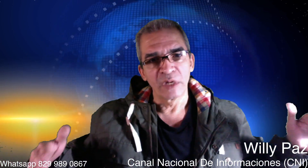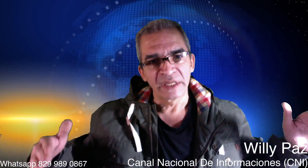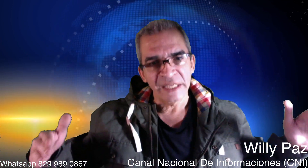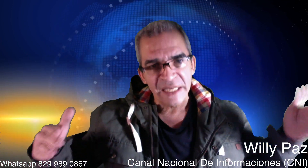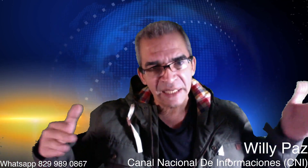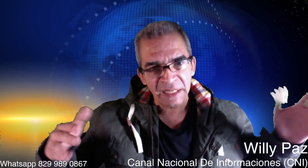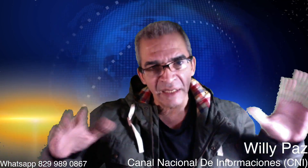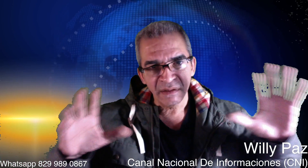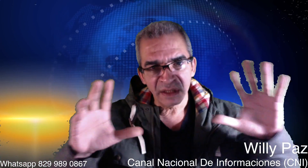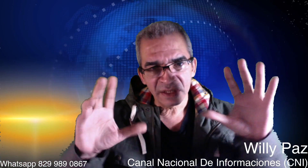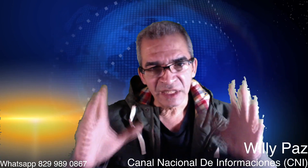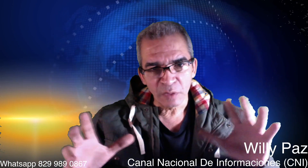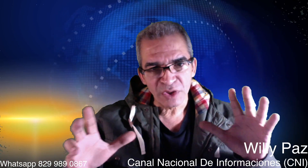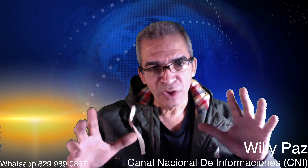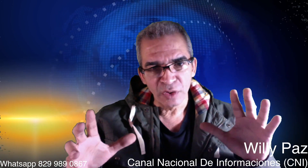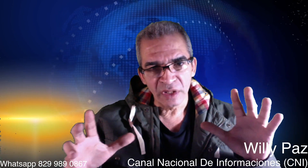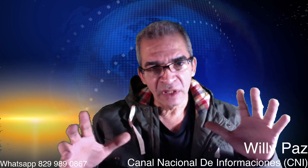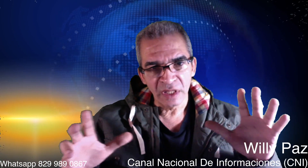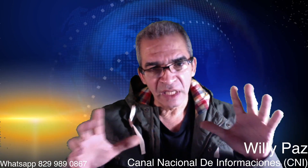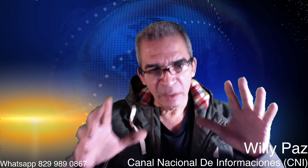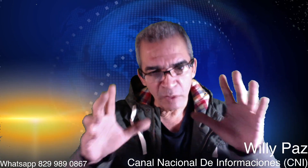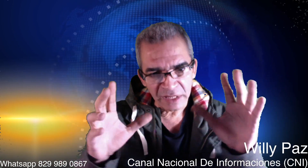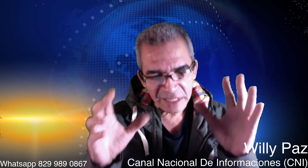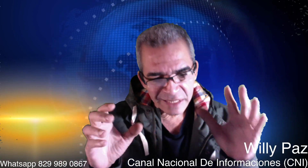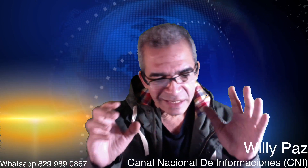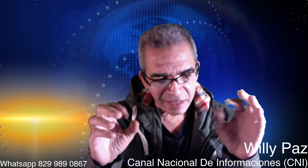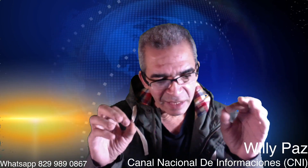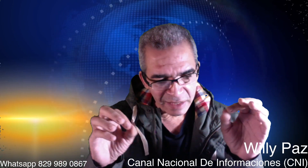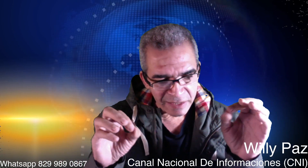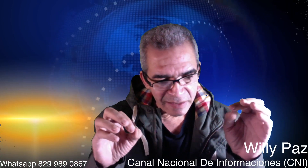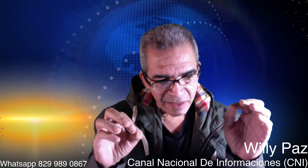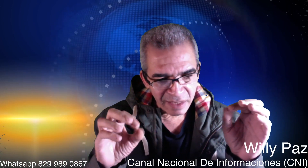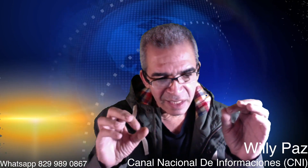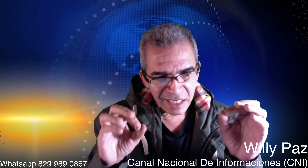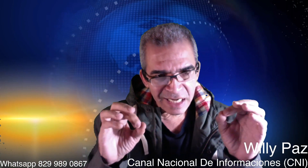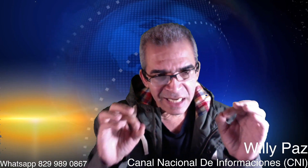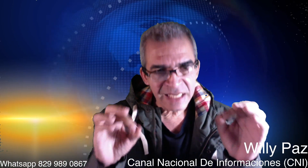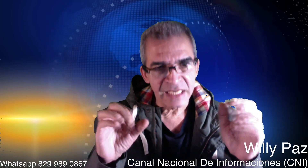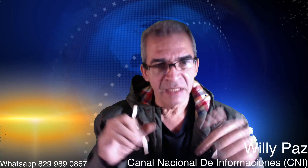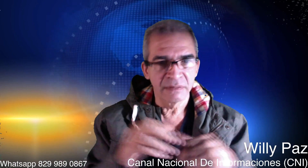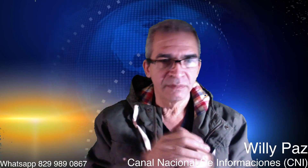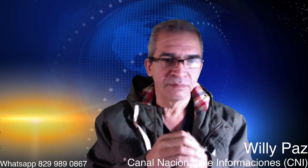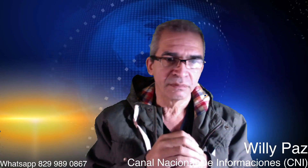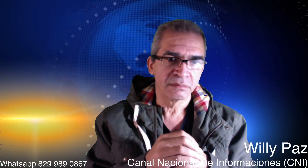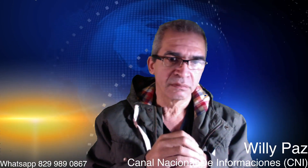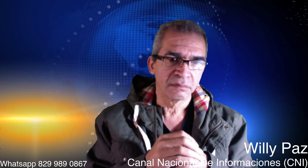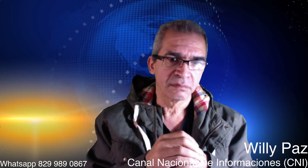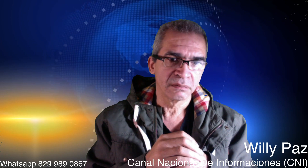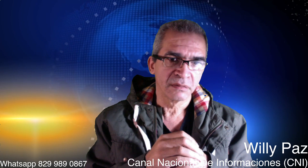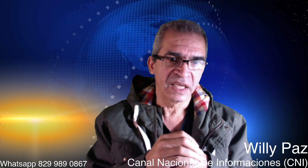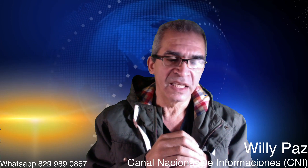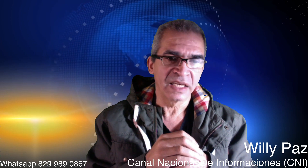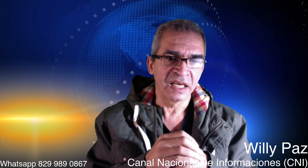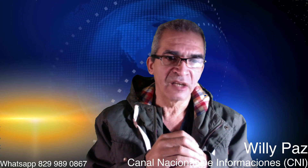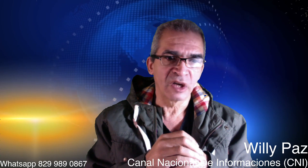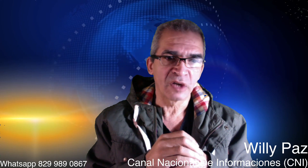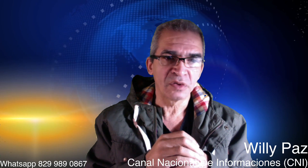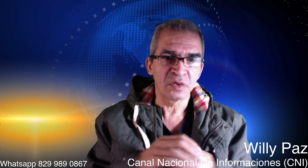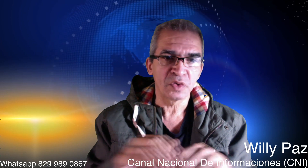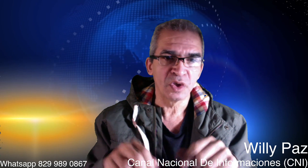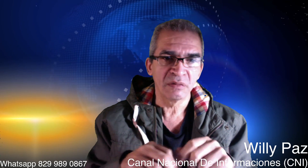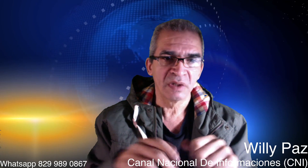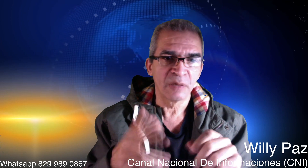en cualquier situación, en cualquier línea que deje clara